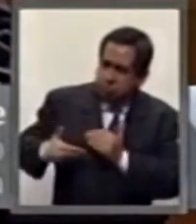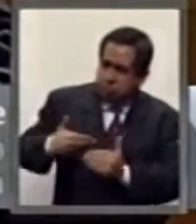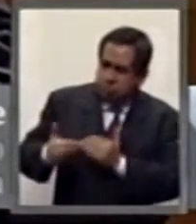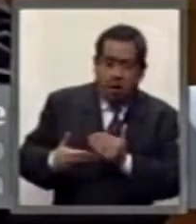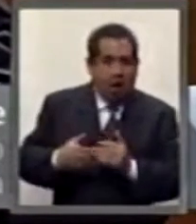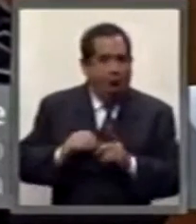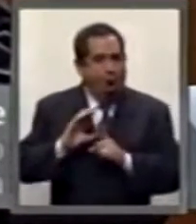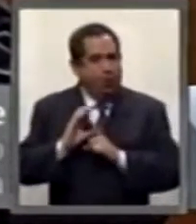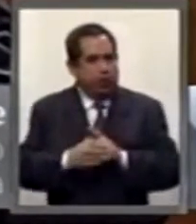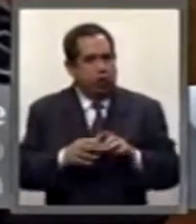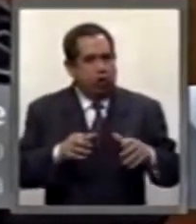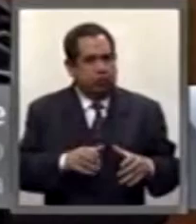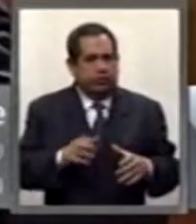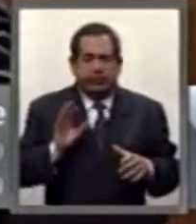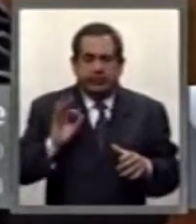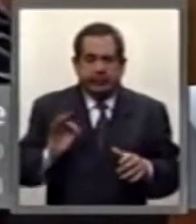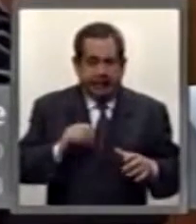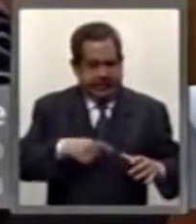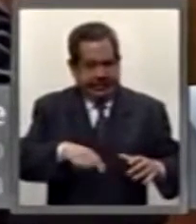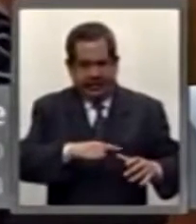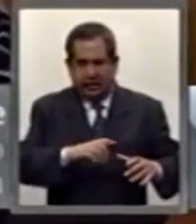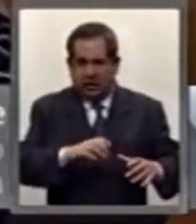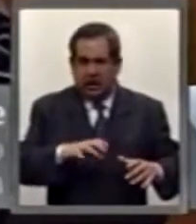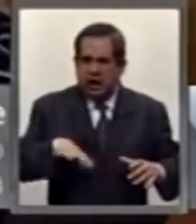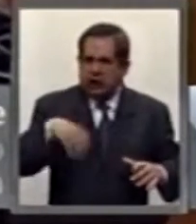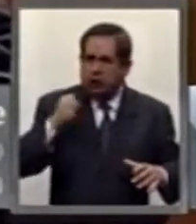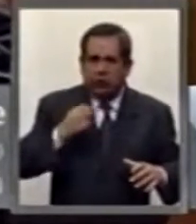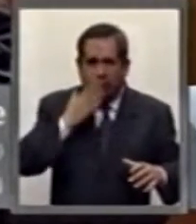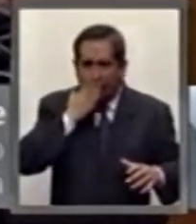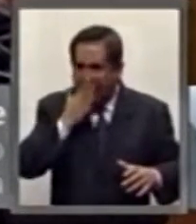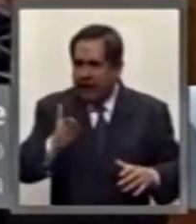en la comisión, en la cual se ha hecho un esfuerzo importante